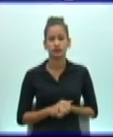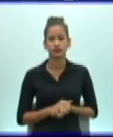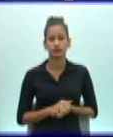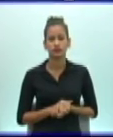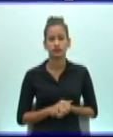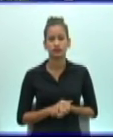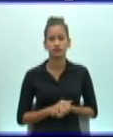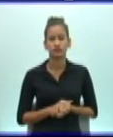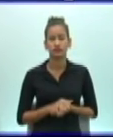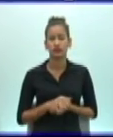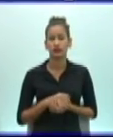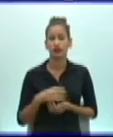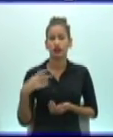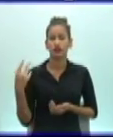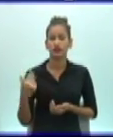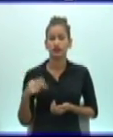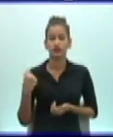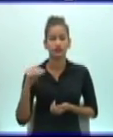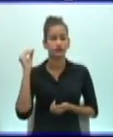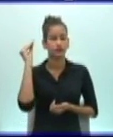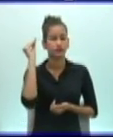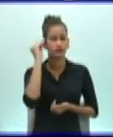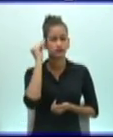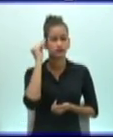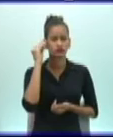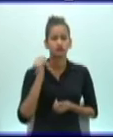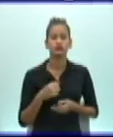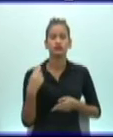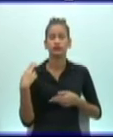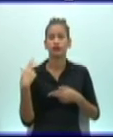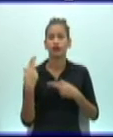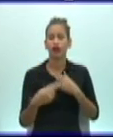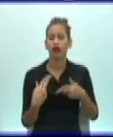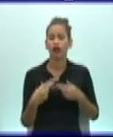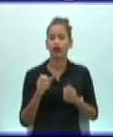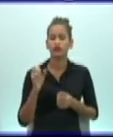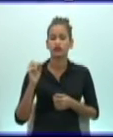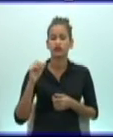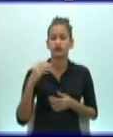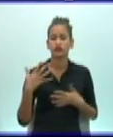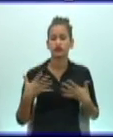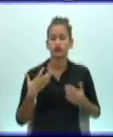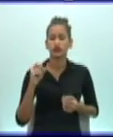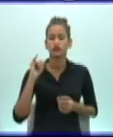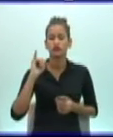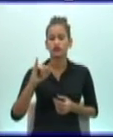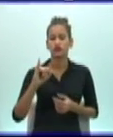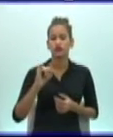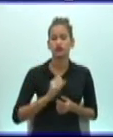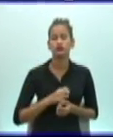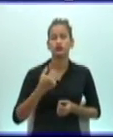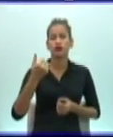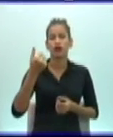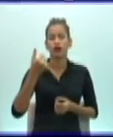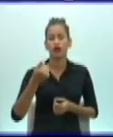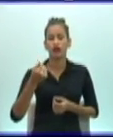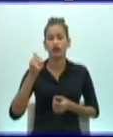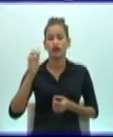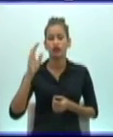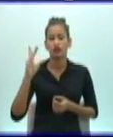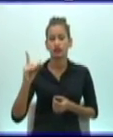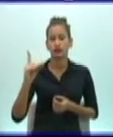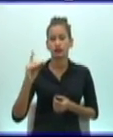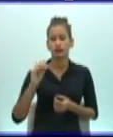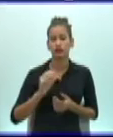Ejercita y aprende. Realiza las actividades 6, los incisos A y D y